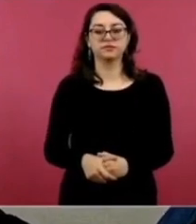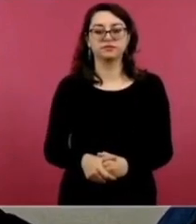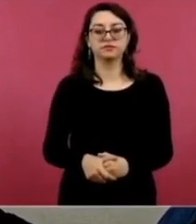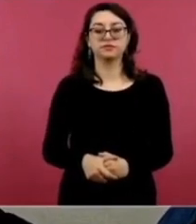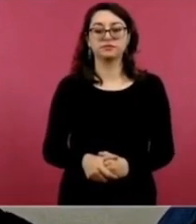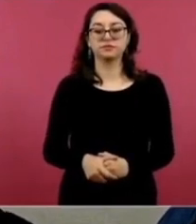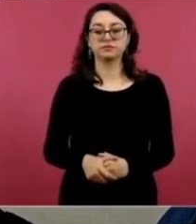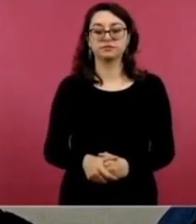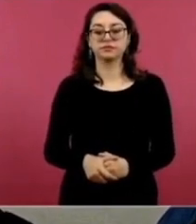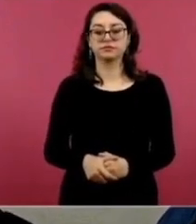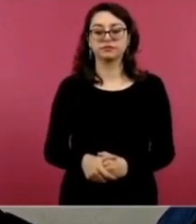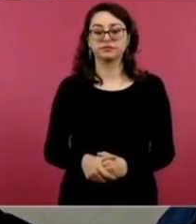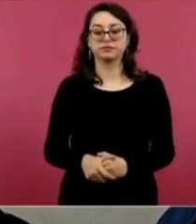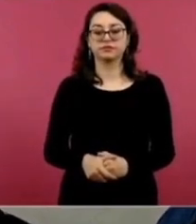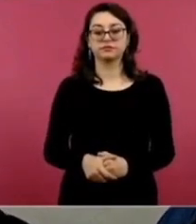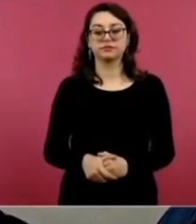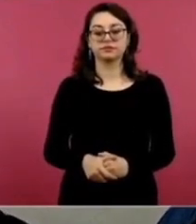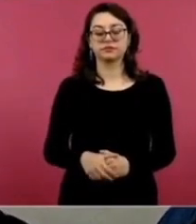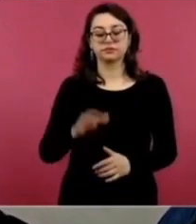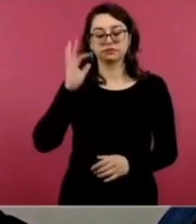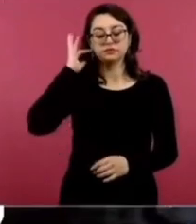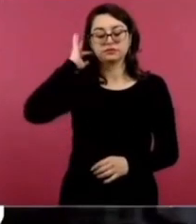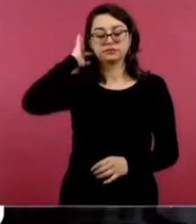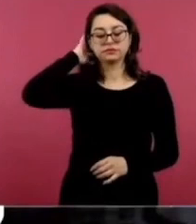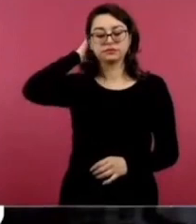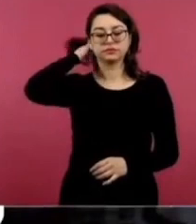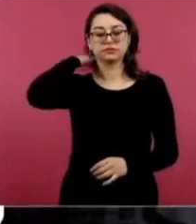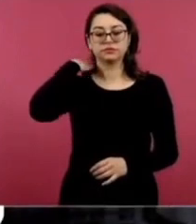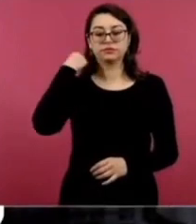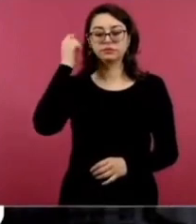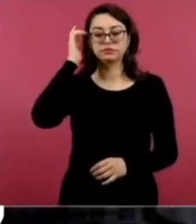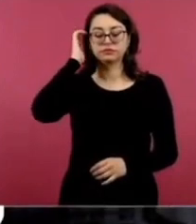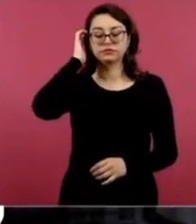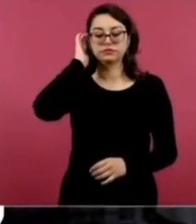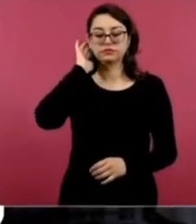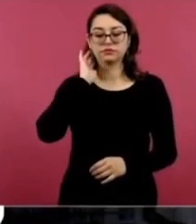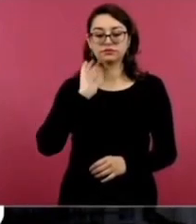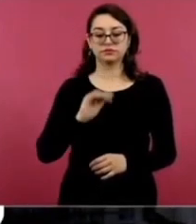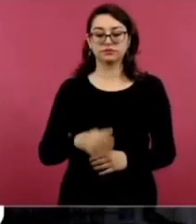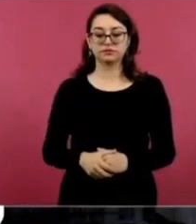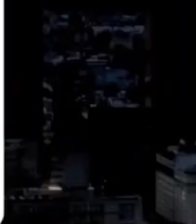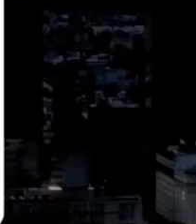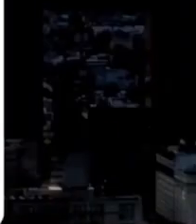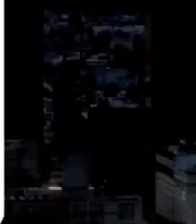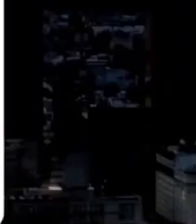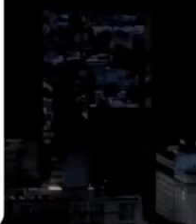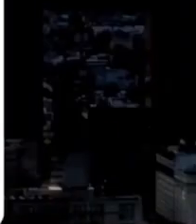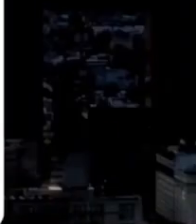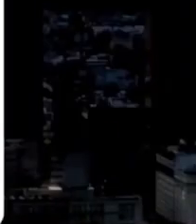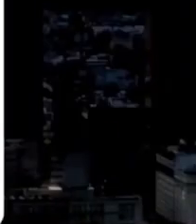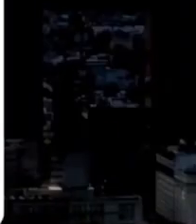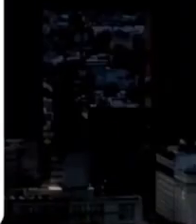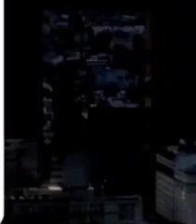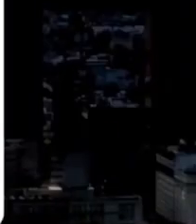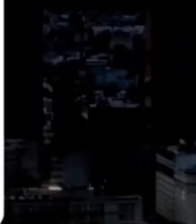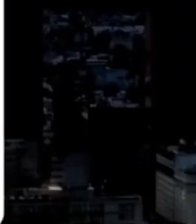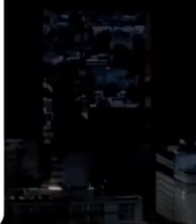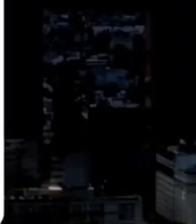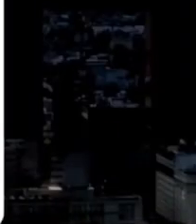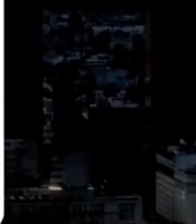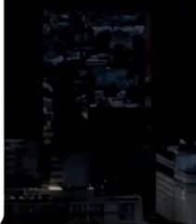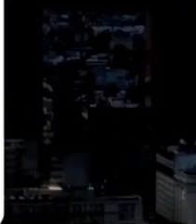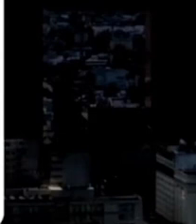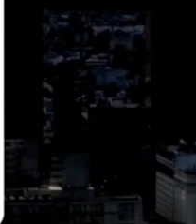Al grado que llegó un tiempo cuando se agravó lo de